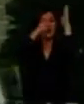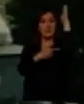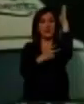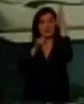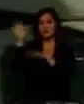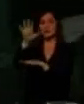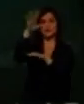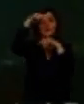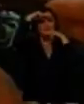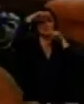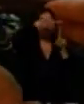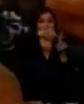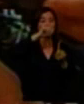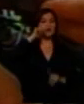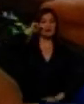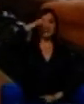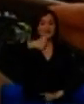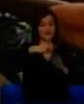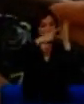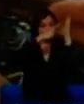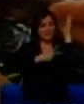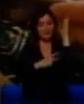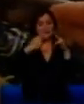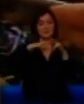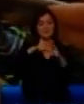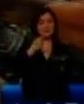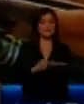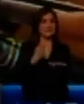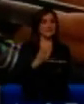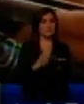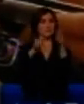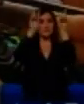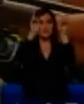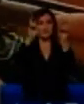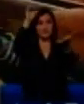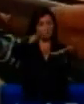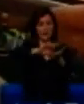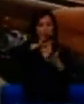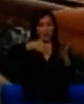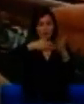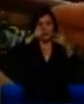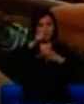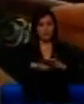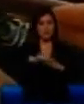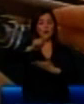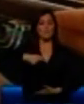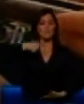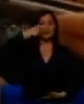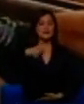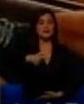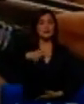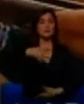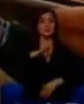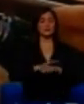hay más buenas noticias. Mañana el Parlamento Europeo empieza a tratar el tema de la ratificación y pasado mañana, hora de